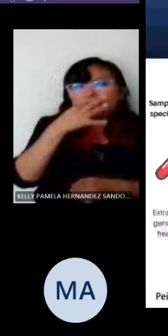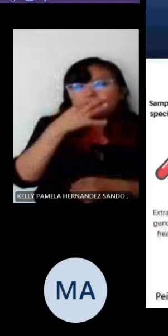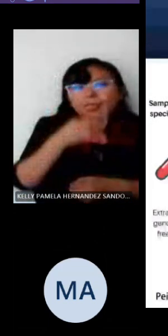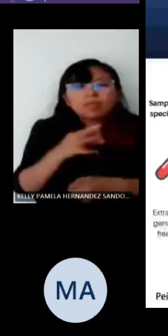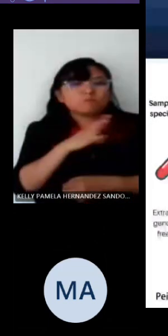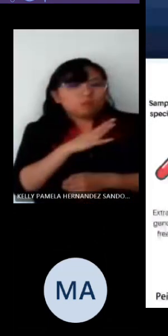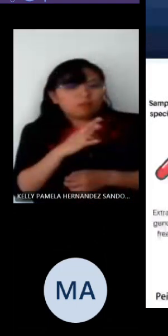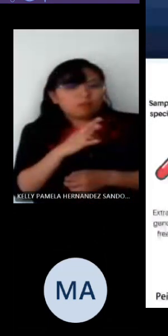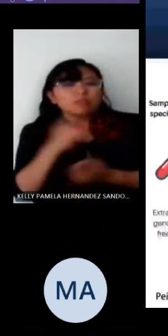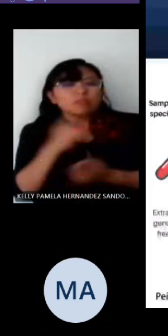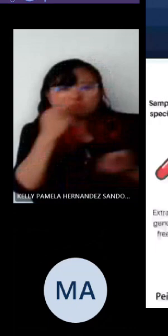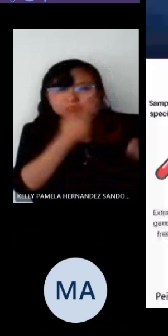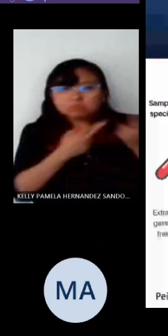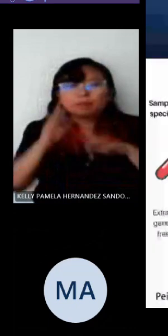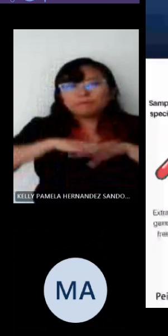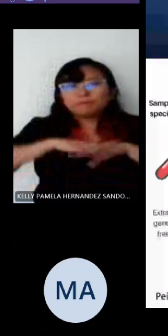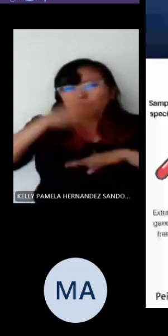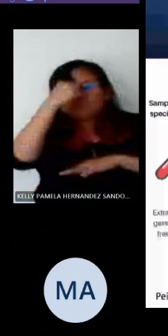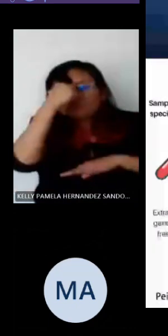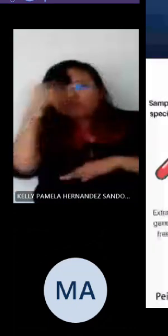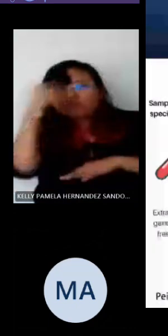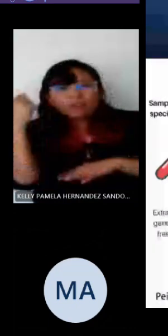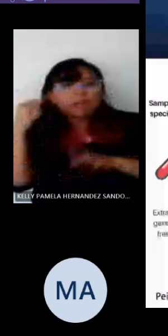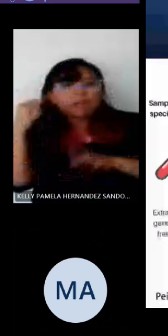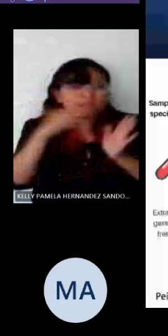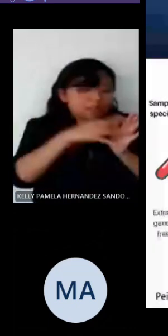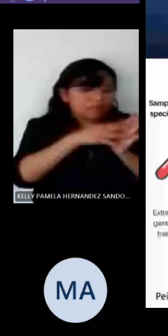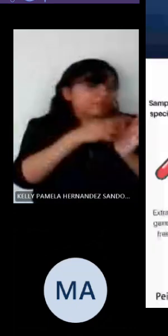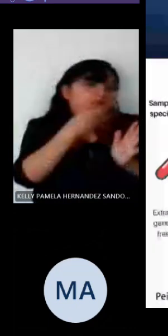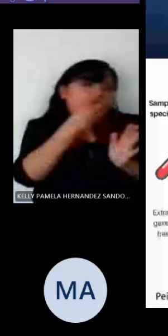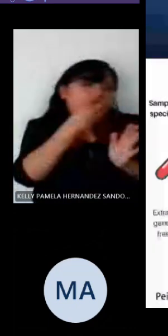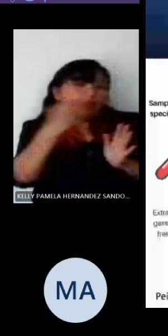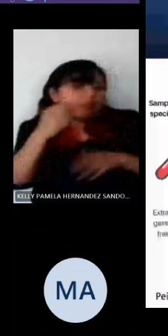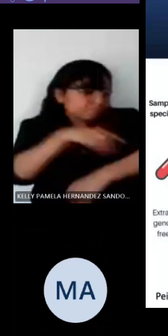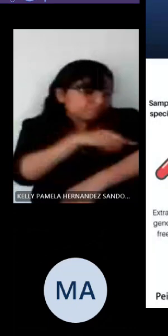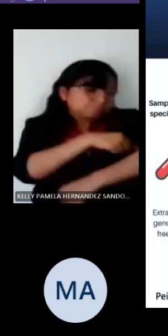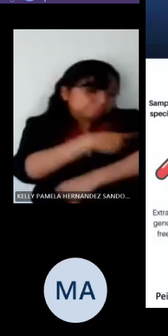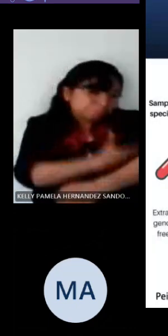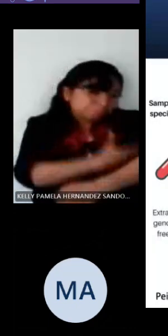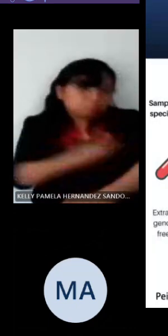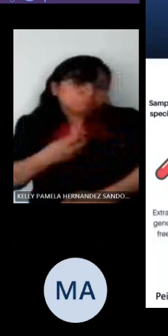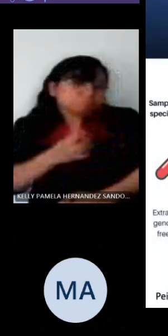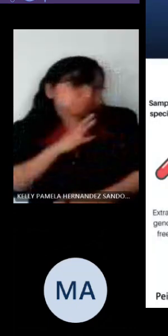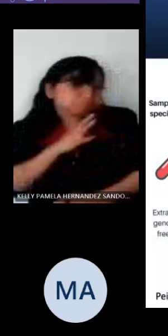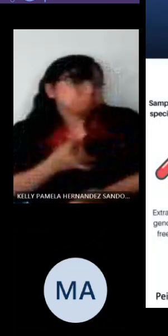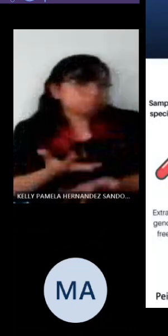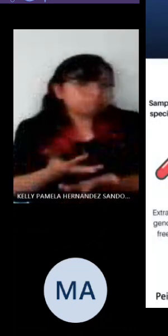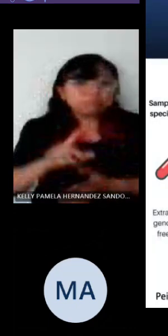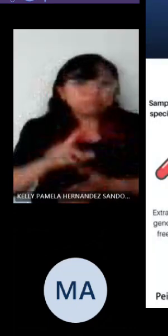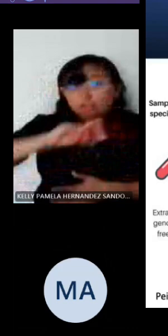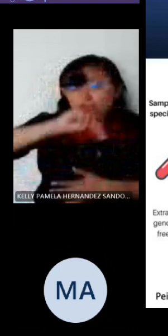más disponible o que es bastante más fácil de acceder. Después vamos a hacer una